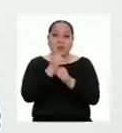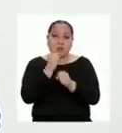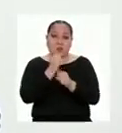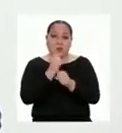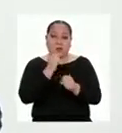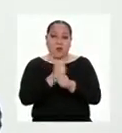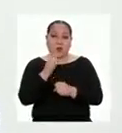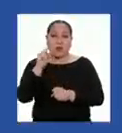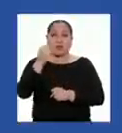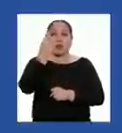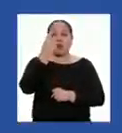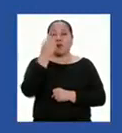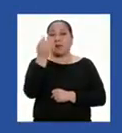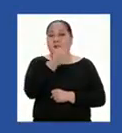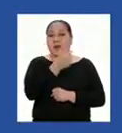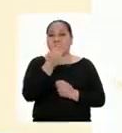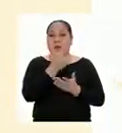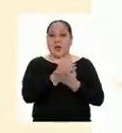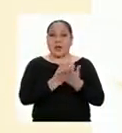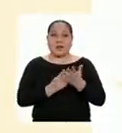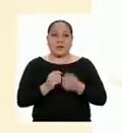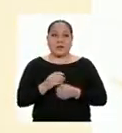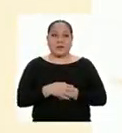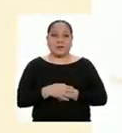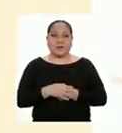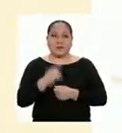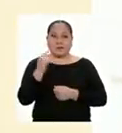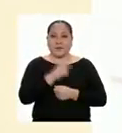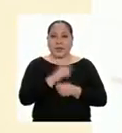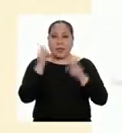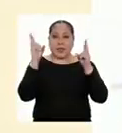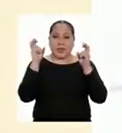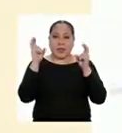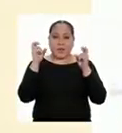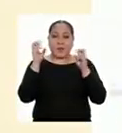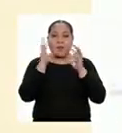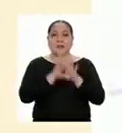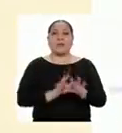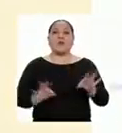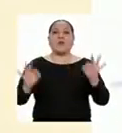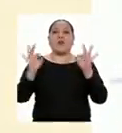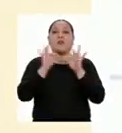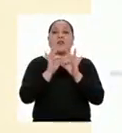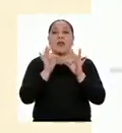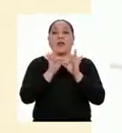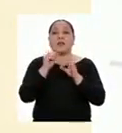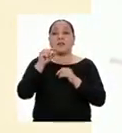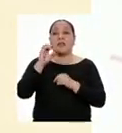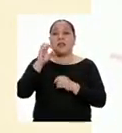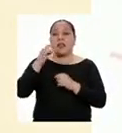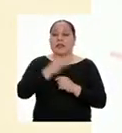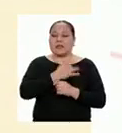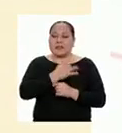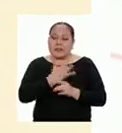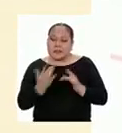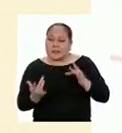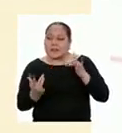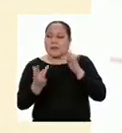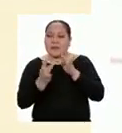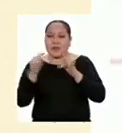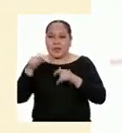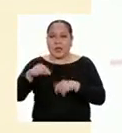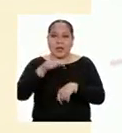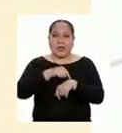ahora con ese primer texto. El tema de este primer texto es la importancia de la empatía en la adolescencia. ¿Qué me dices de la